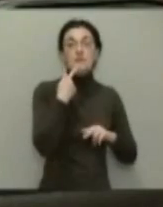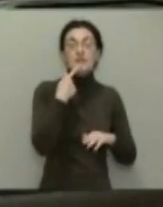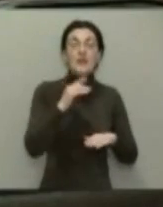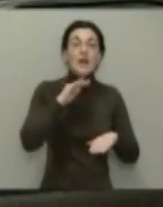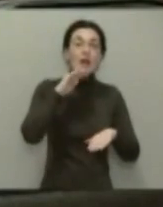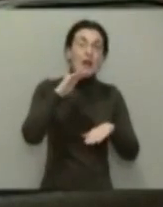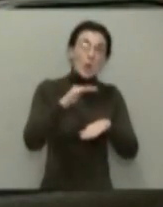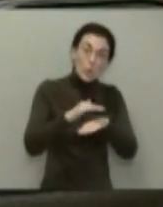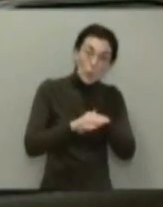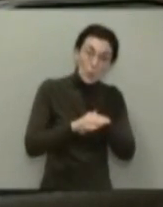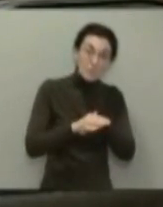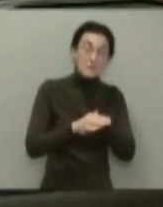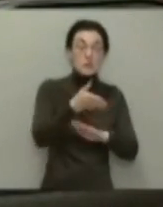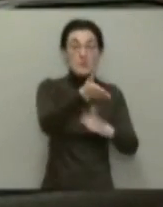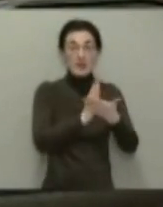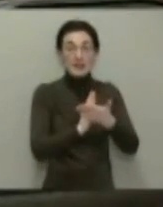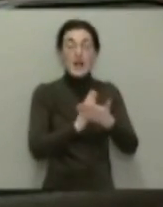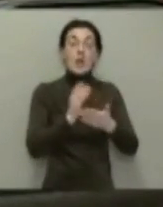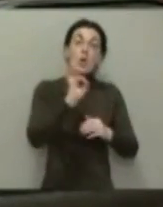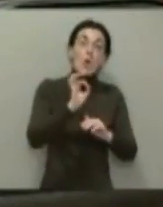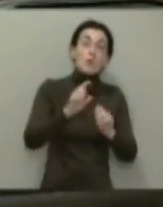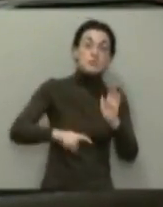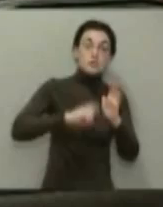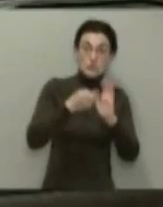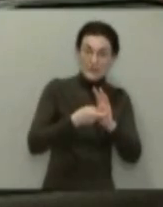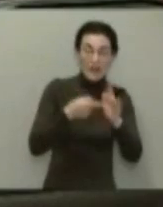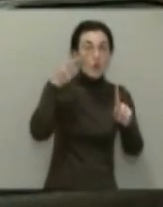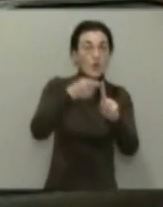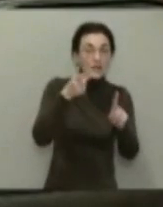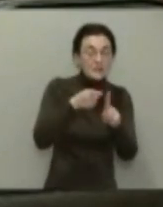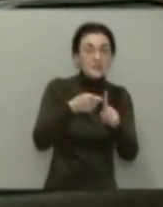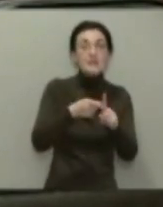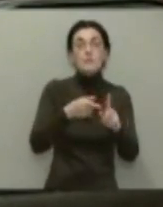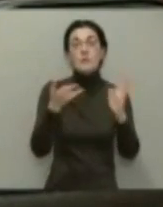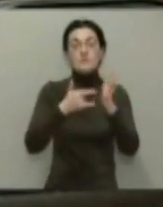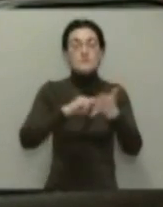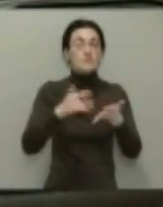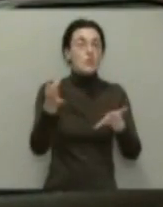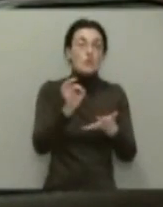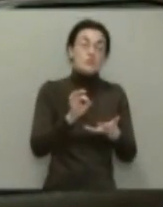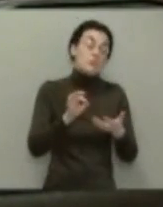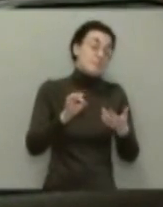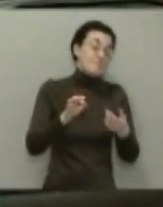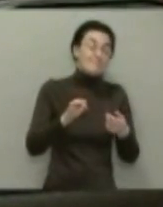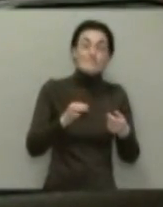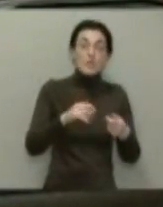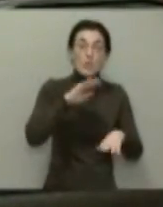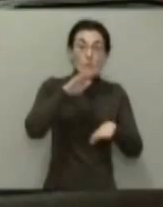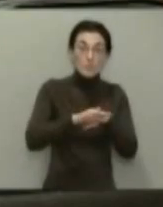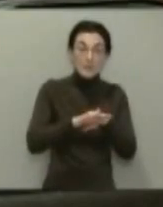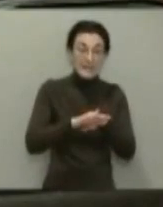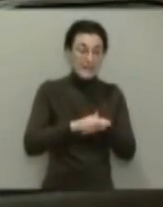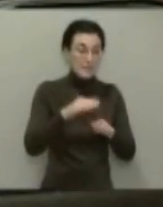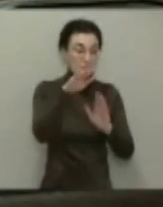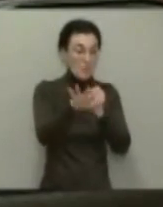incumplimiento total o parcial del objetivo, de la actividad, del proyecto o la no adopción del comportamiento que fundamenta la concesión de la